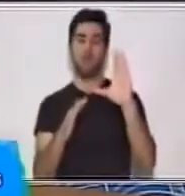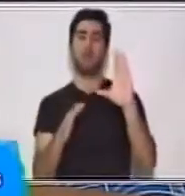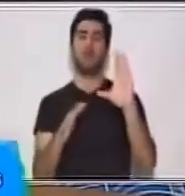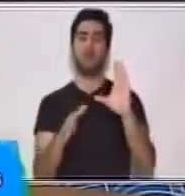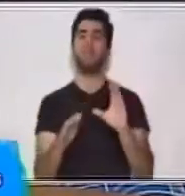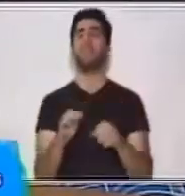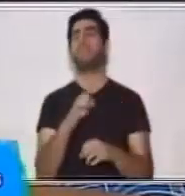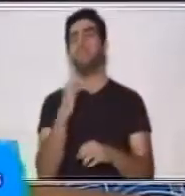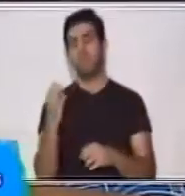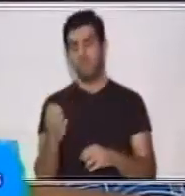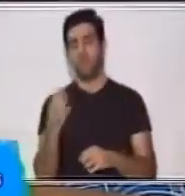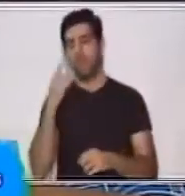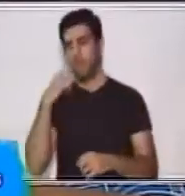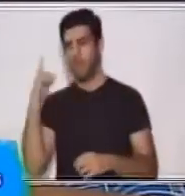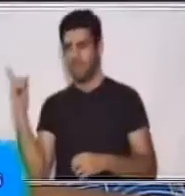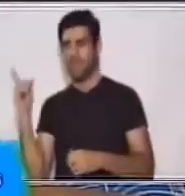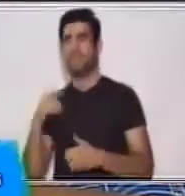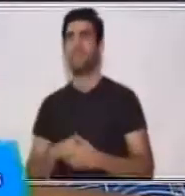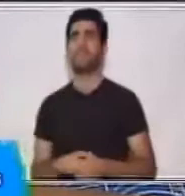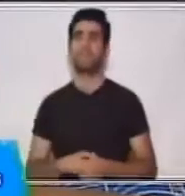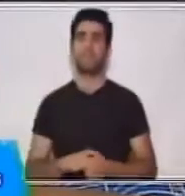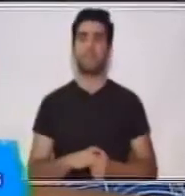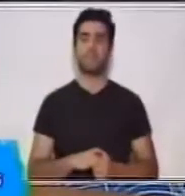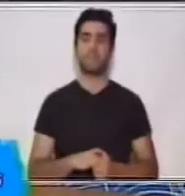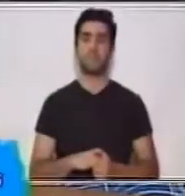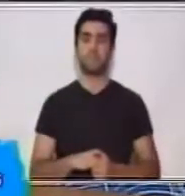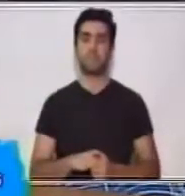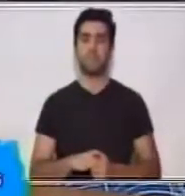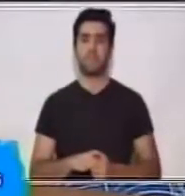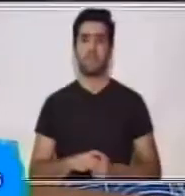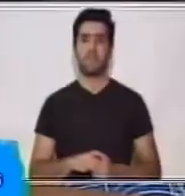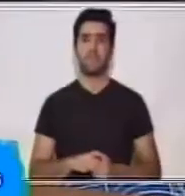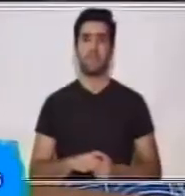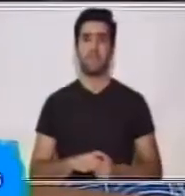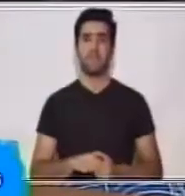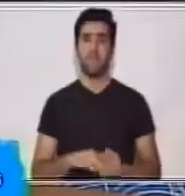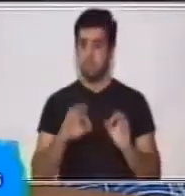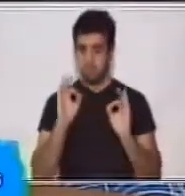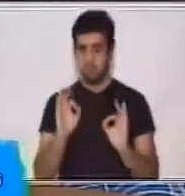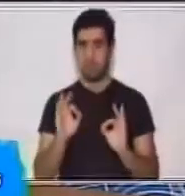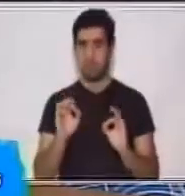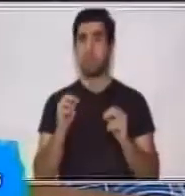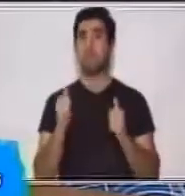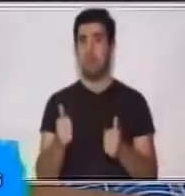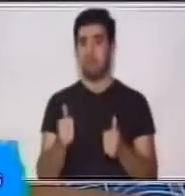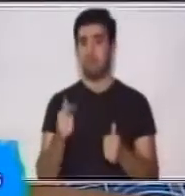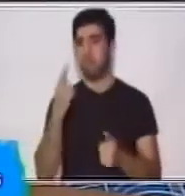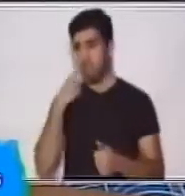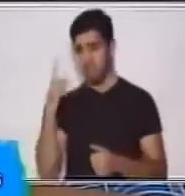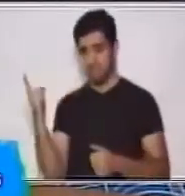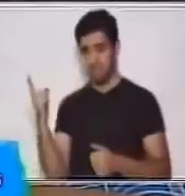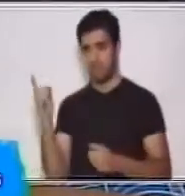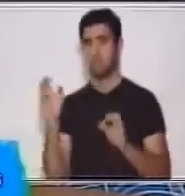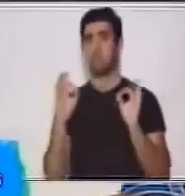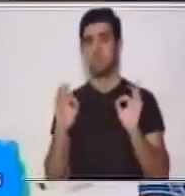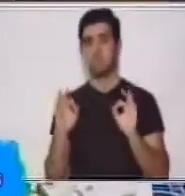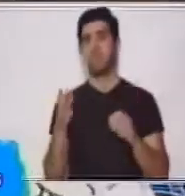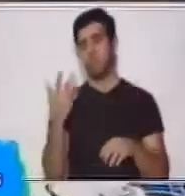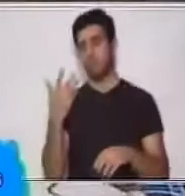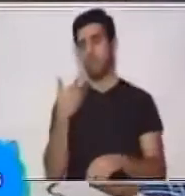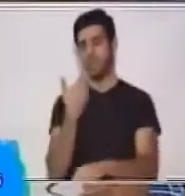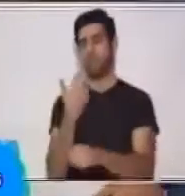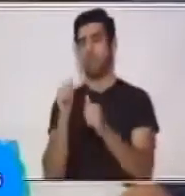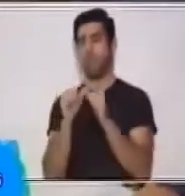va a comprender el ángulo de enfrente de 90 grados, ¿ok? Entonces, continuamos. Muy